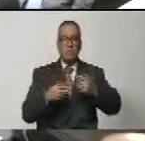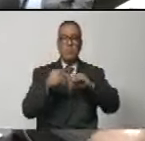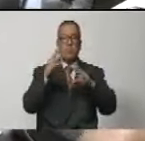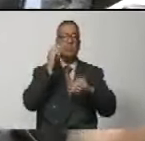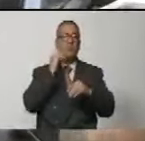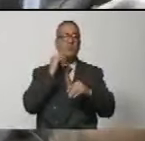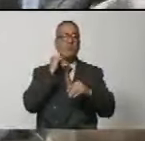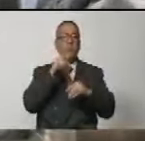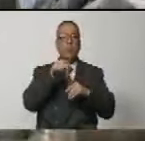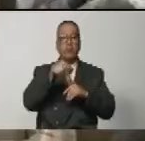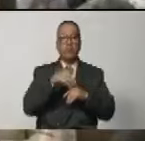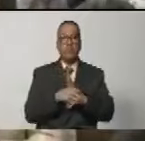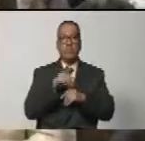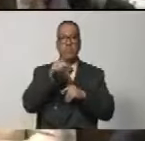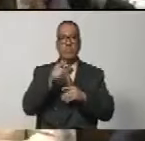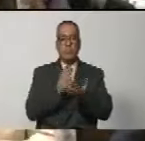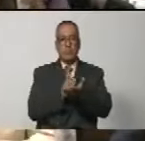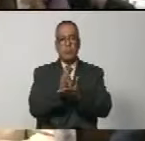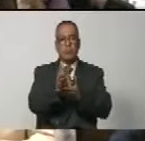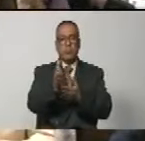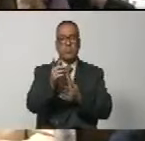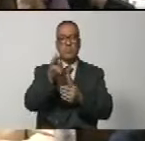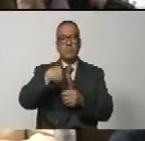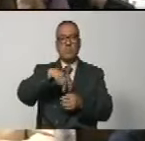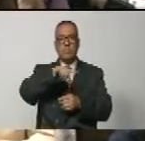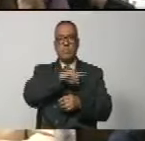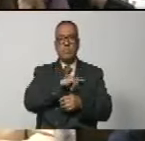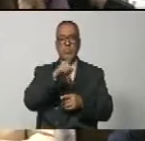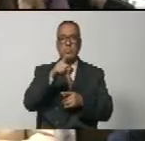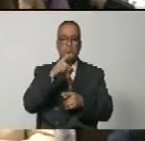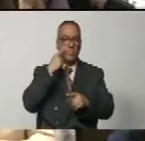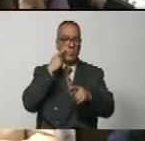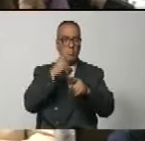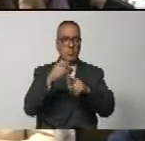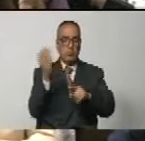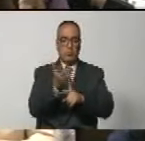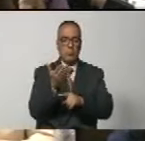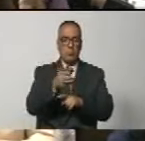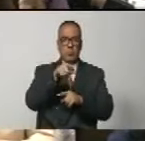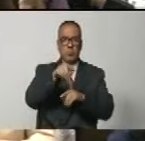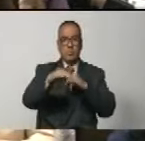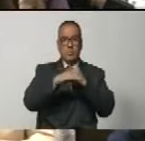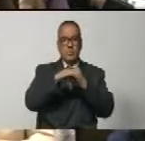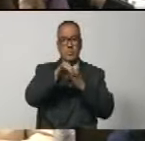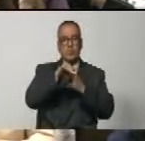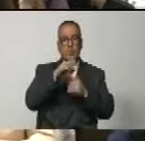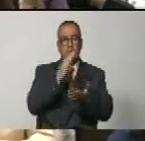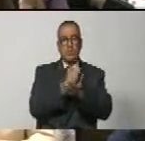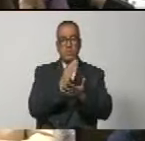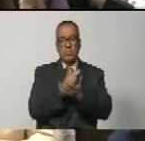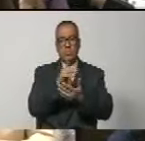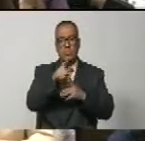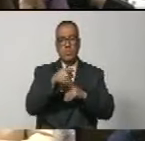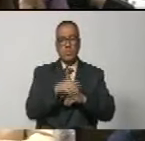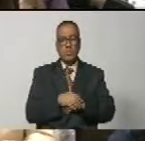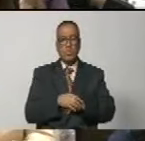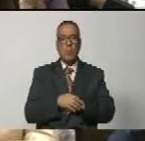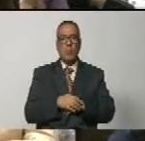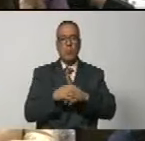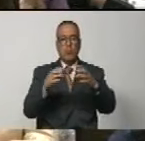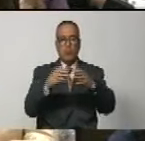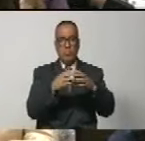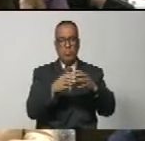experiencia, dado pues de que también nosotros somos sujetos de estas agresiones constantes de estos entes